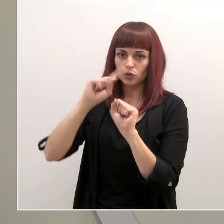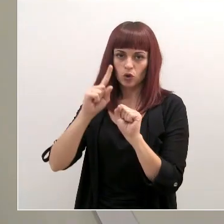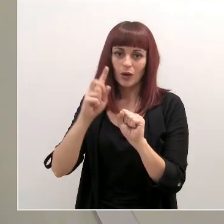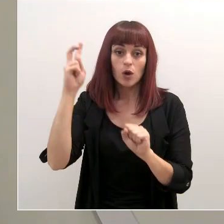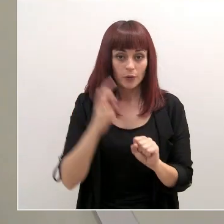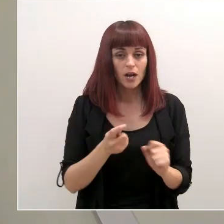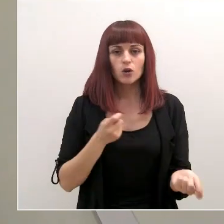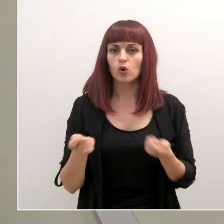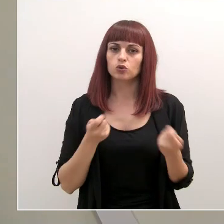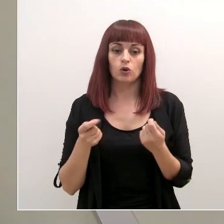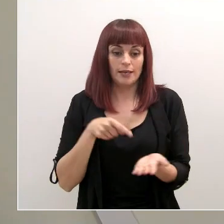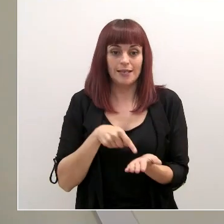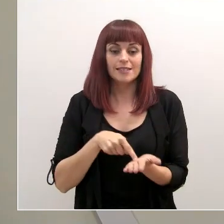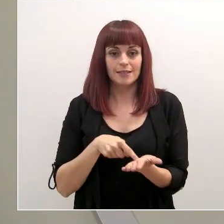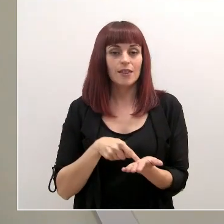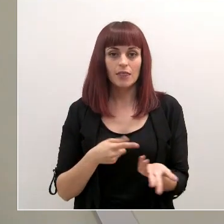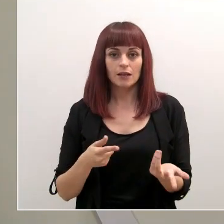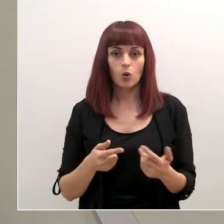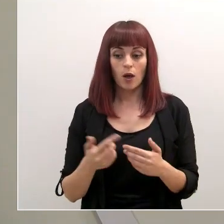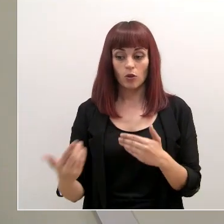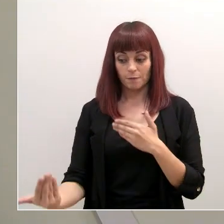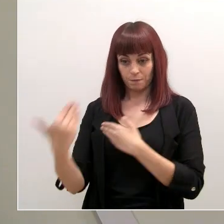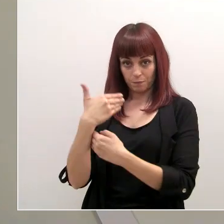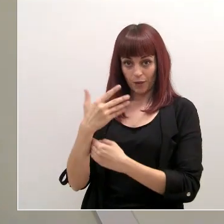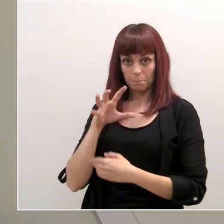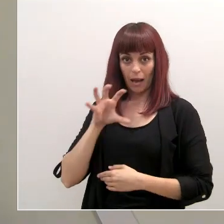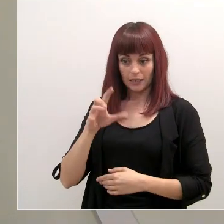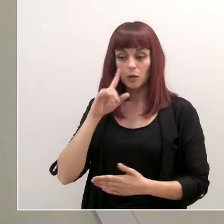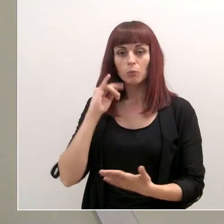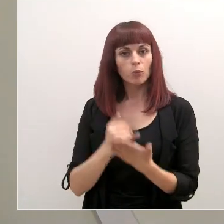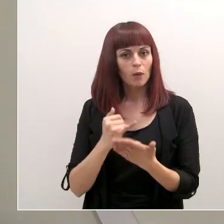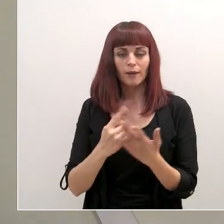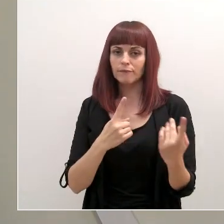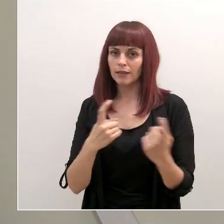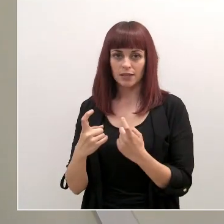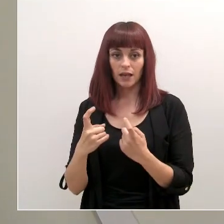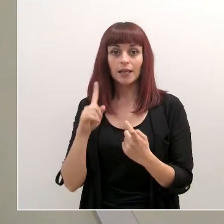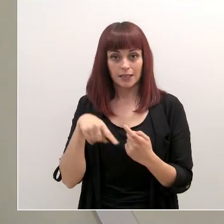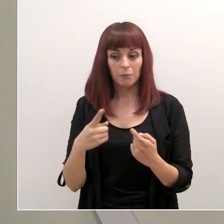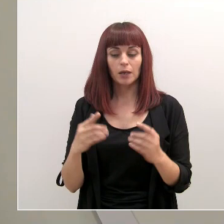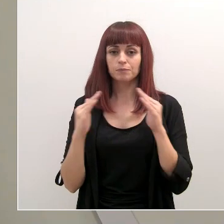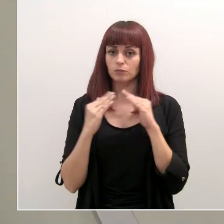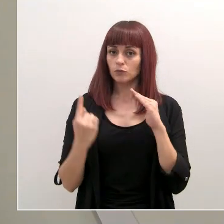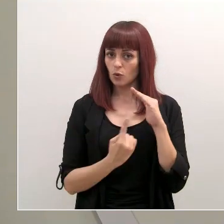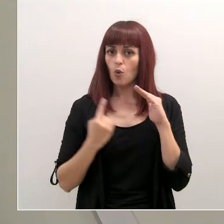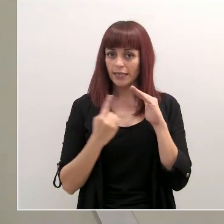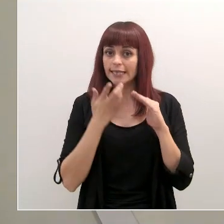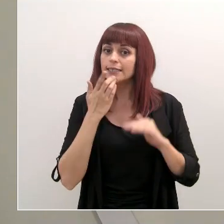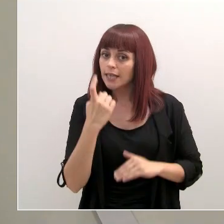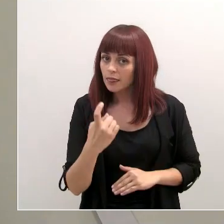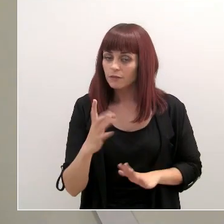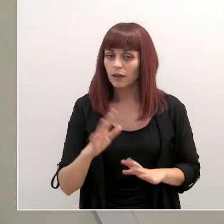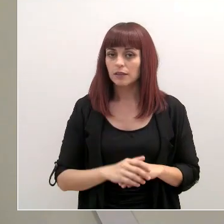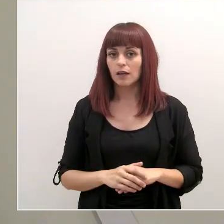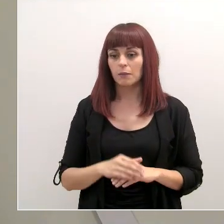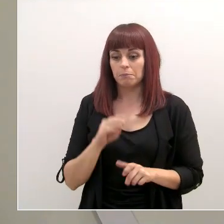controle, se pongan exigencias a la hora de entrar al país para que se le hagan las pruebas pertinentes e incluso guardar la cuarentena oportuna si fuera necesario